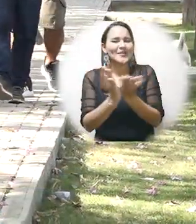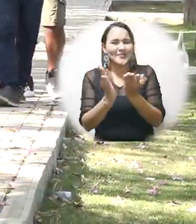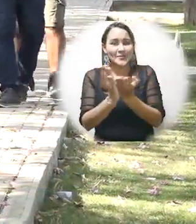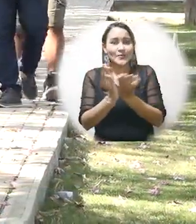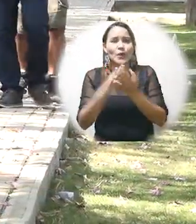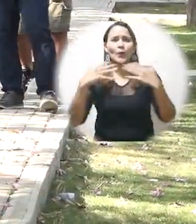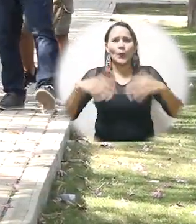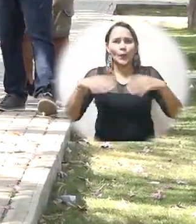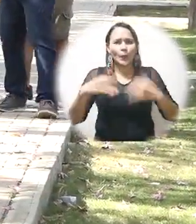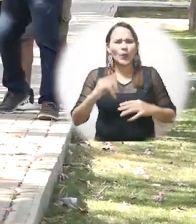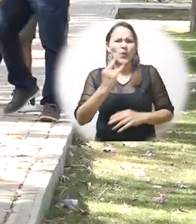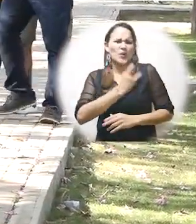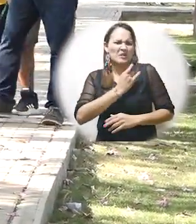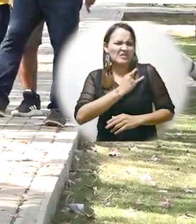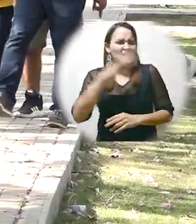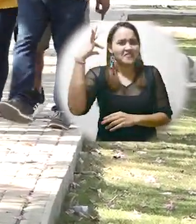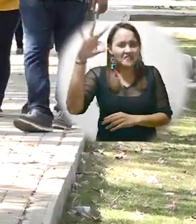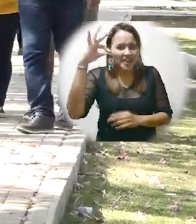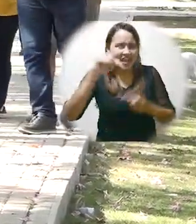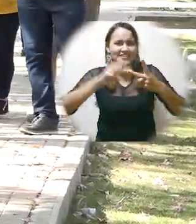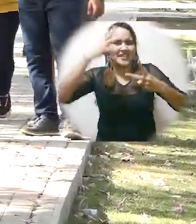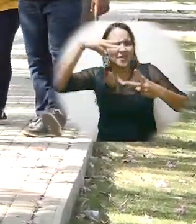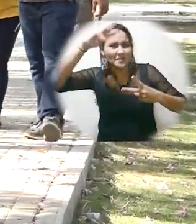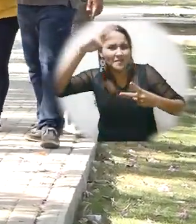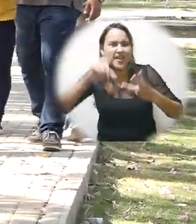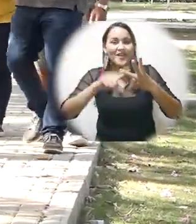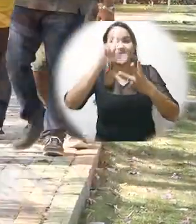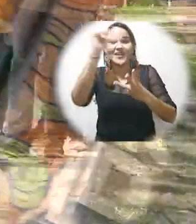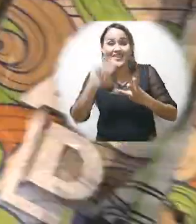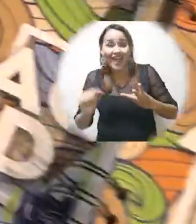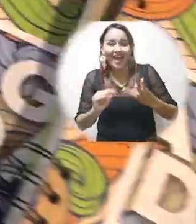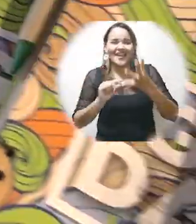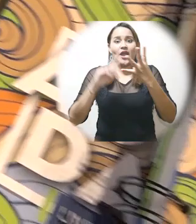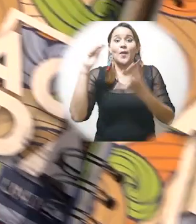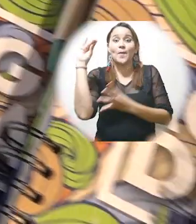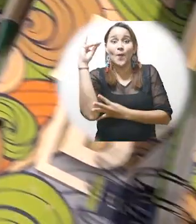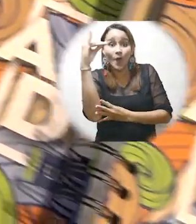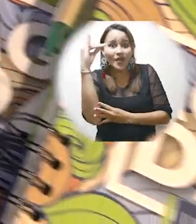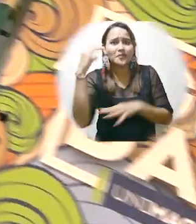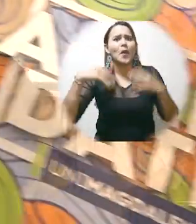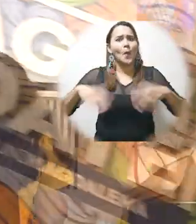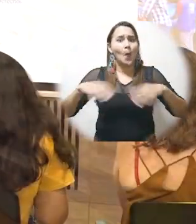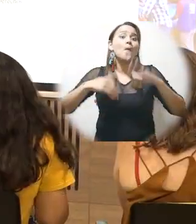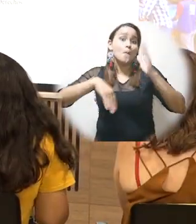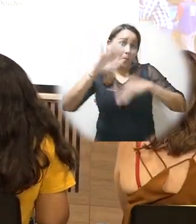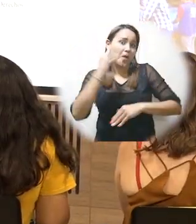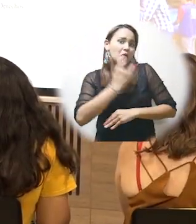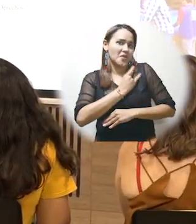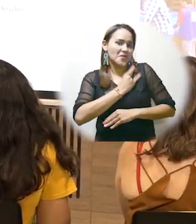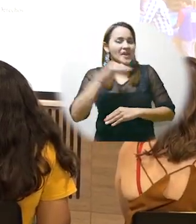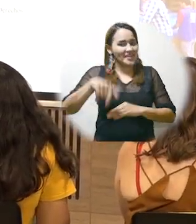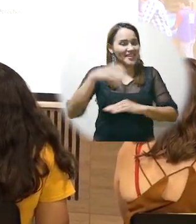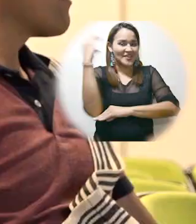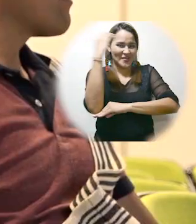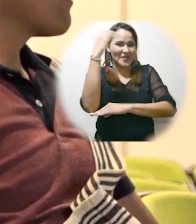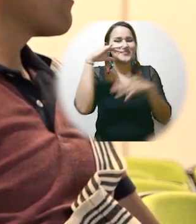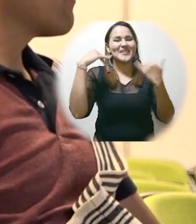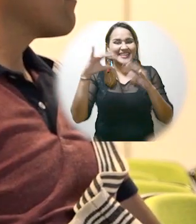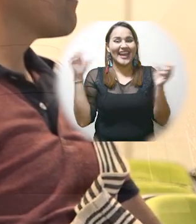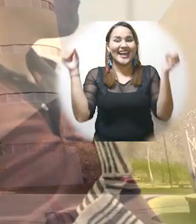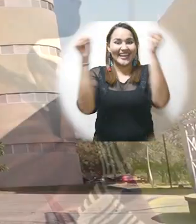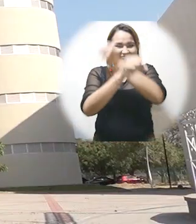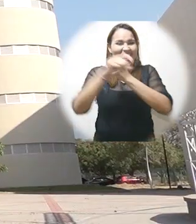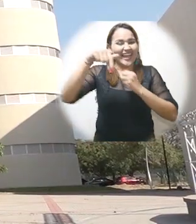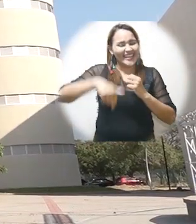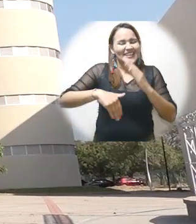Los estudiantes provenientes de universidades en Francia, México, Italia y Bolivia, así como también de universidades colombianas, ya iniciaron su